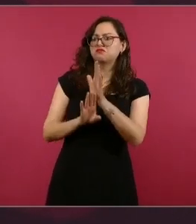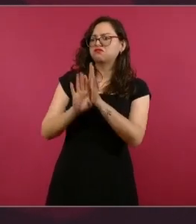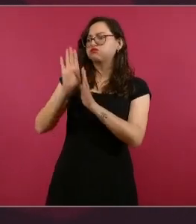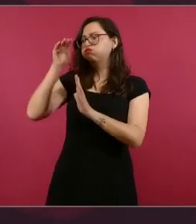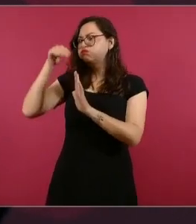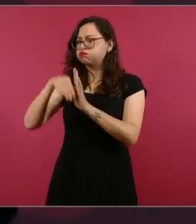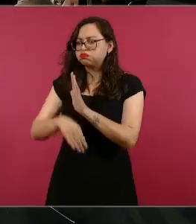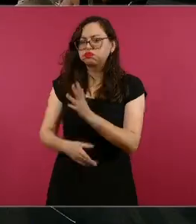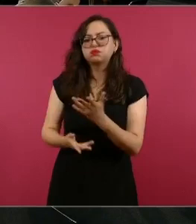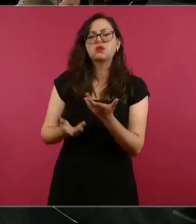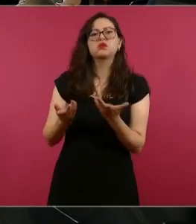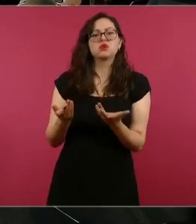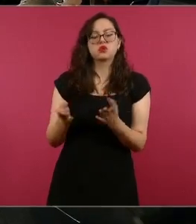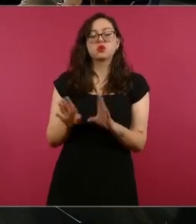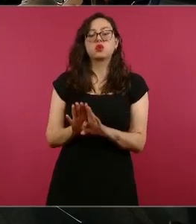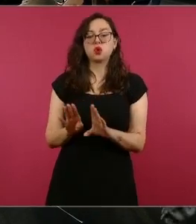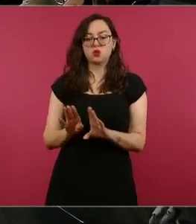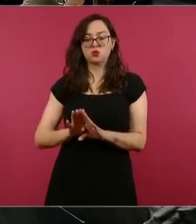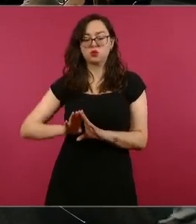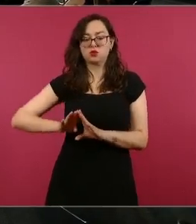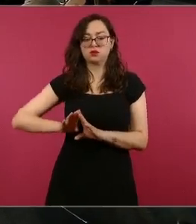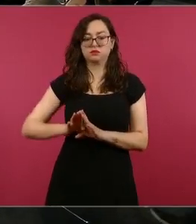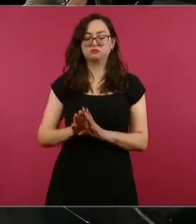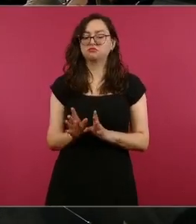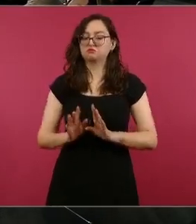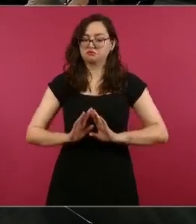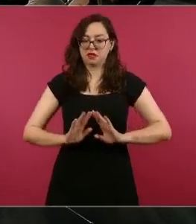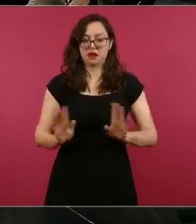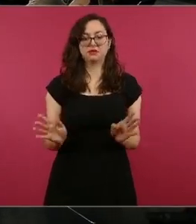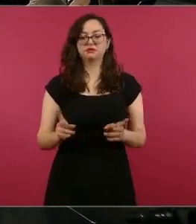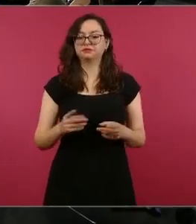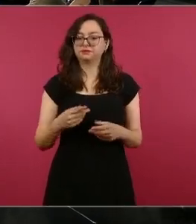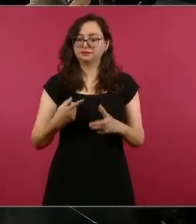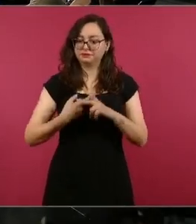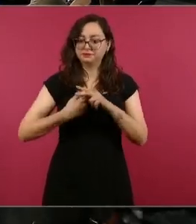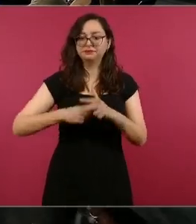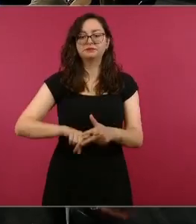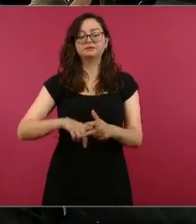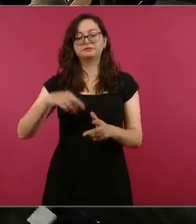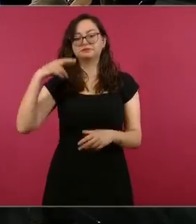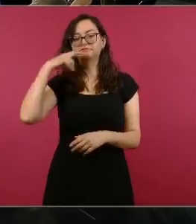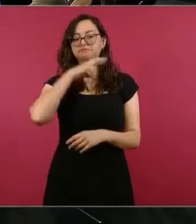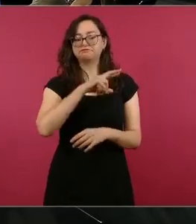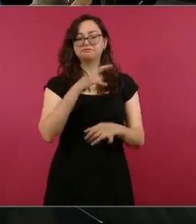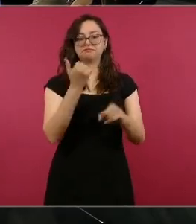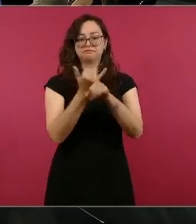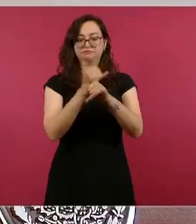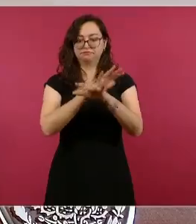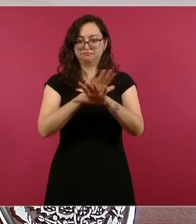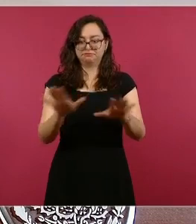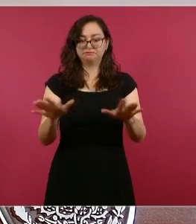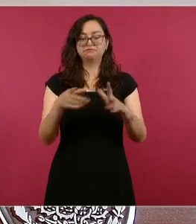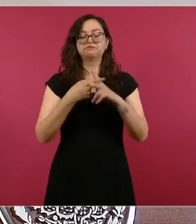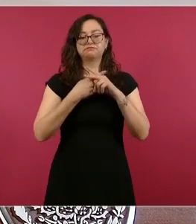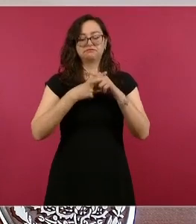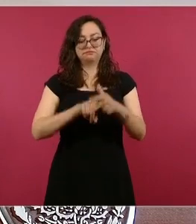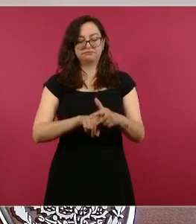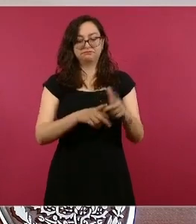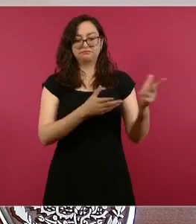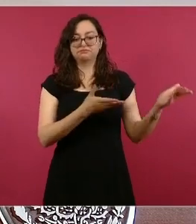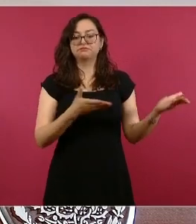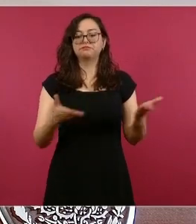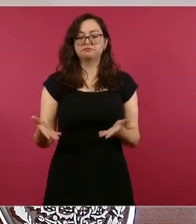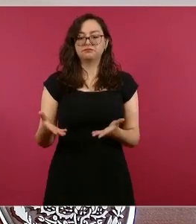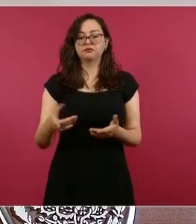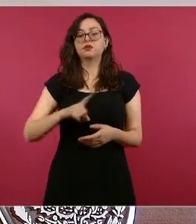De modo que no perdemos más tiempo, vamos al informe de Pemex